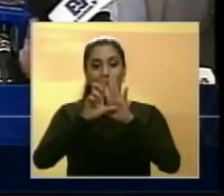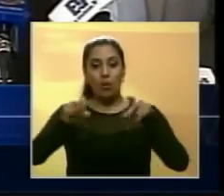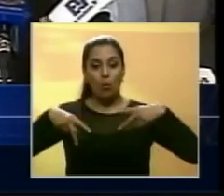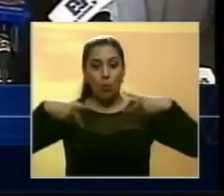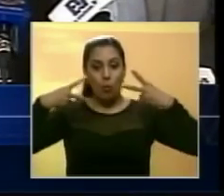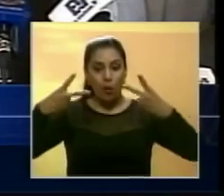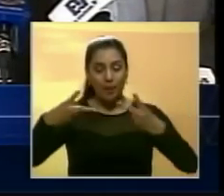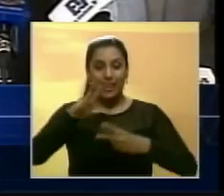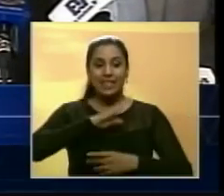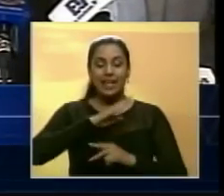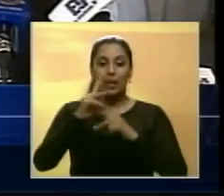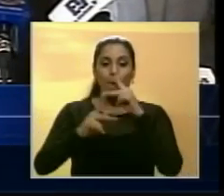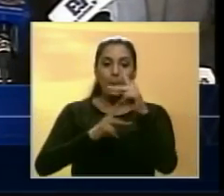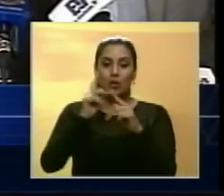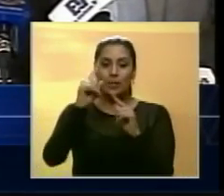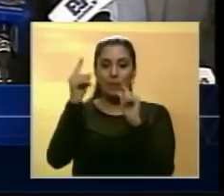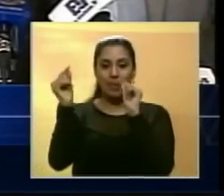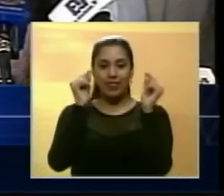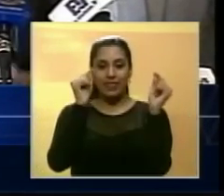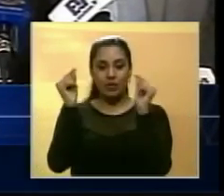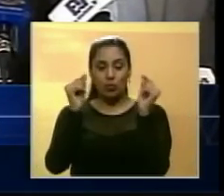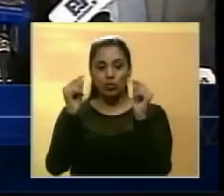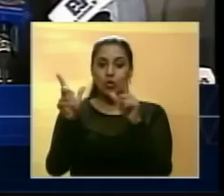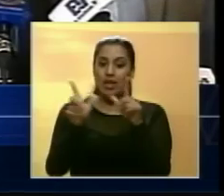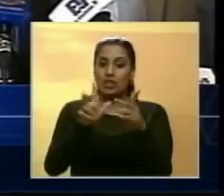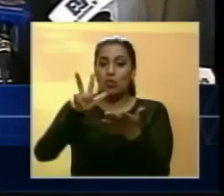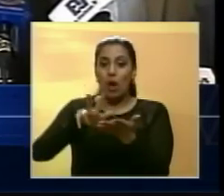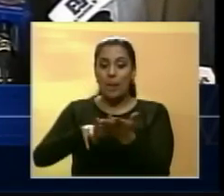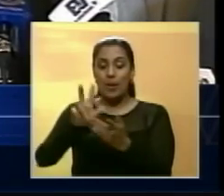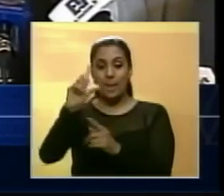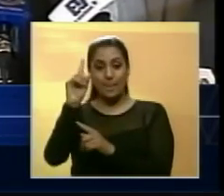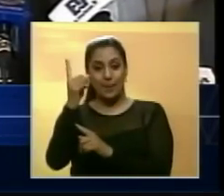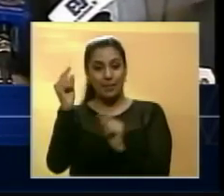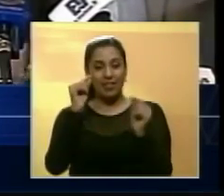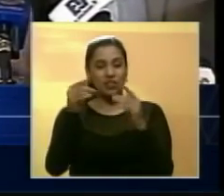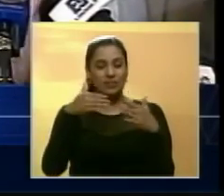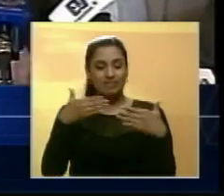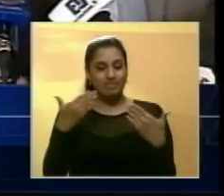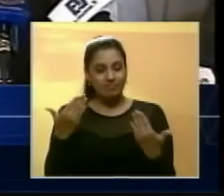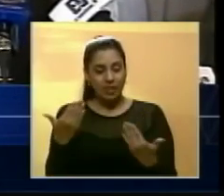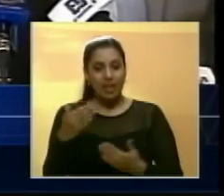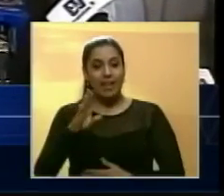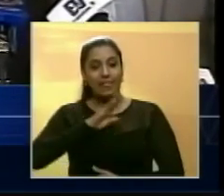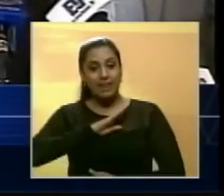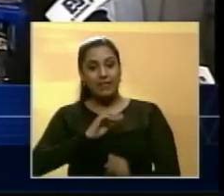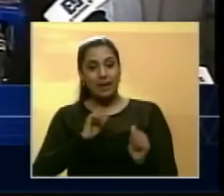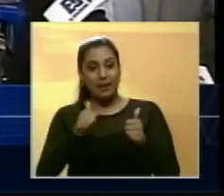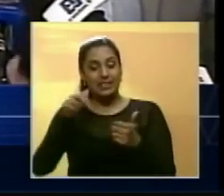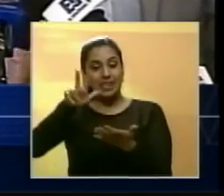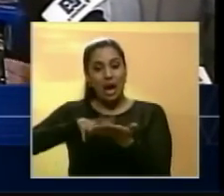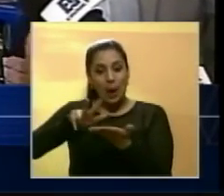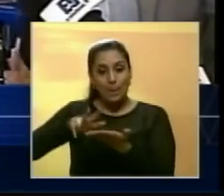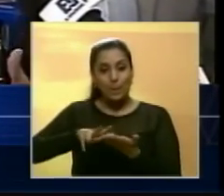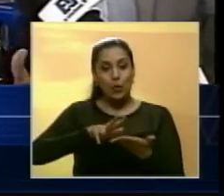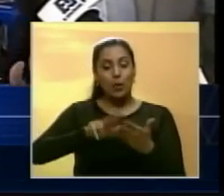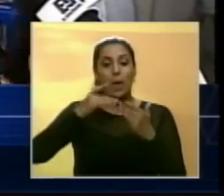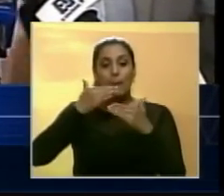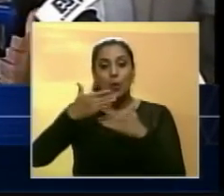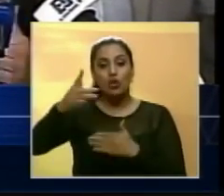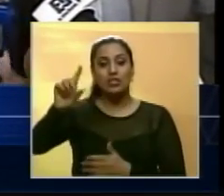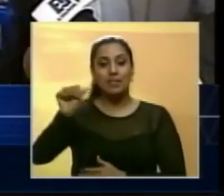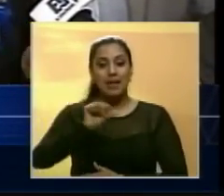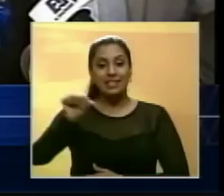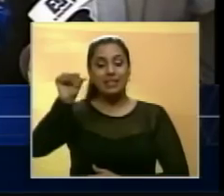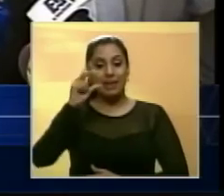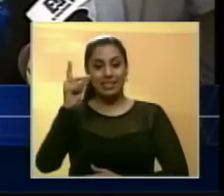que están en el proceso de la primera discusión. Ya fueron aprobados en primera discusión y deberían comenzar a aprobarse la próxima semana